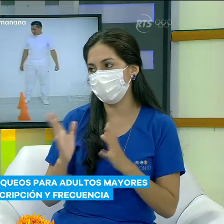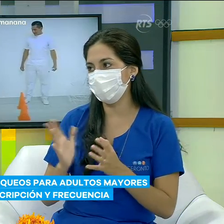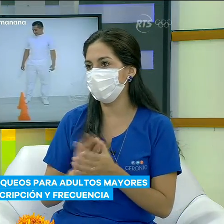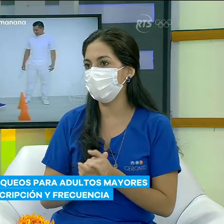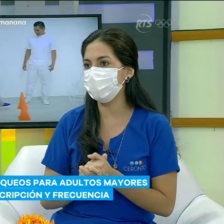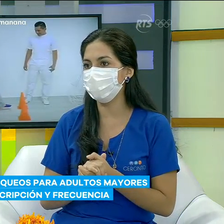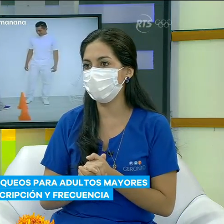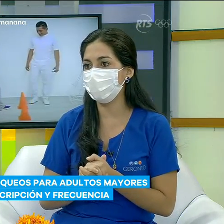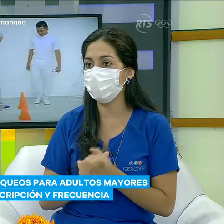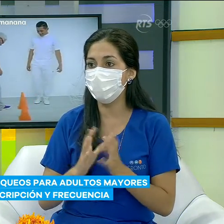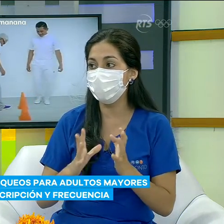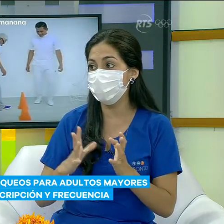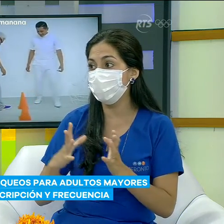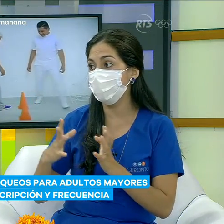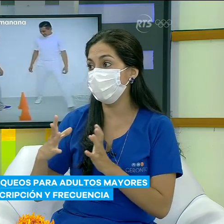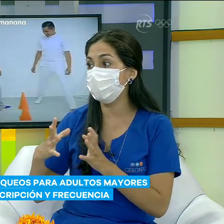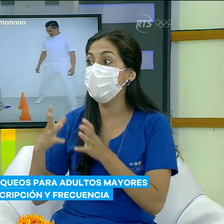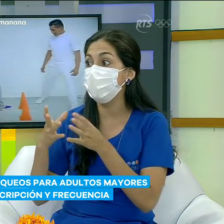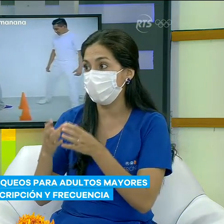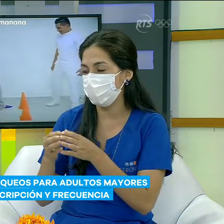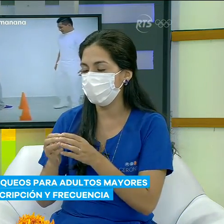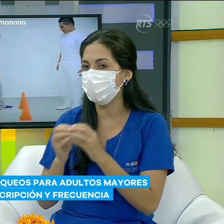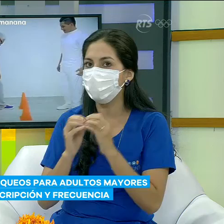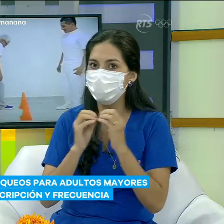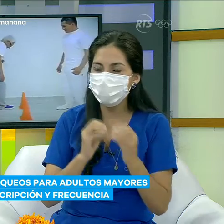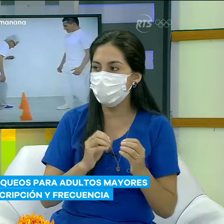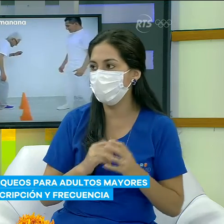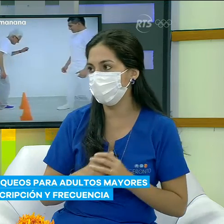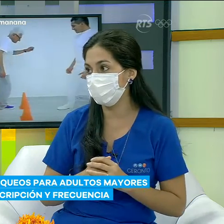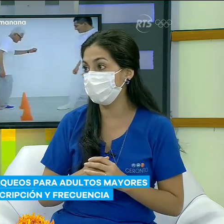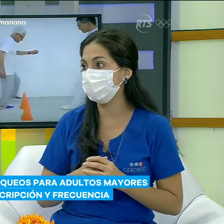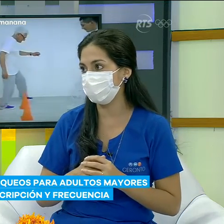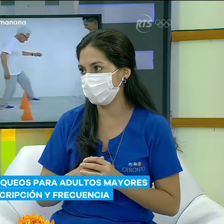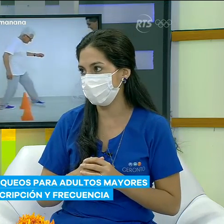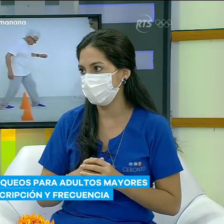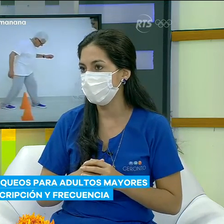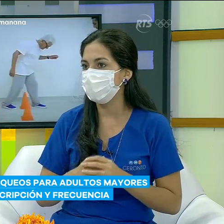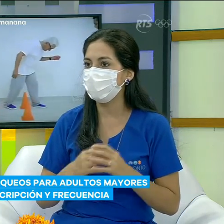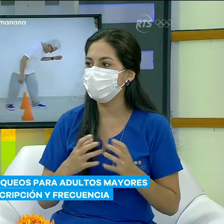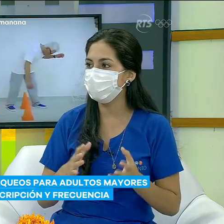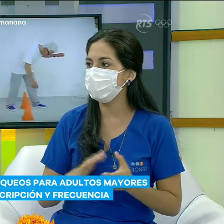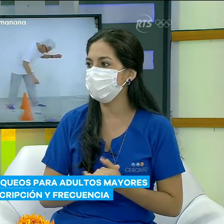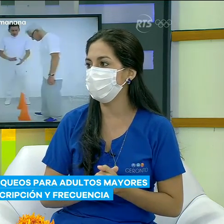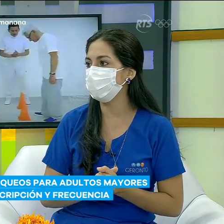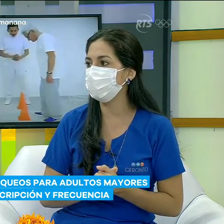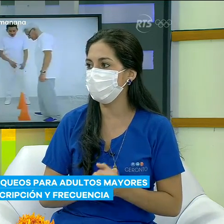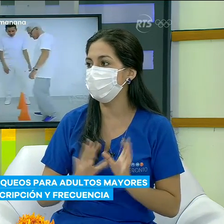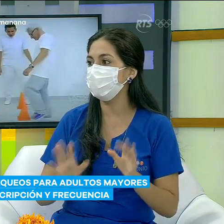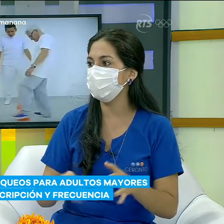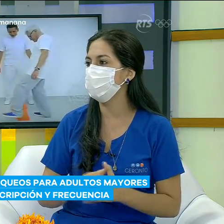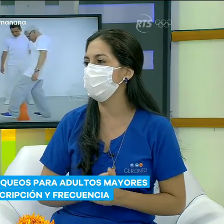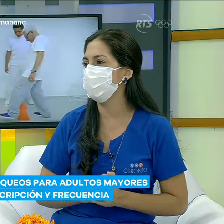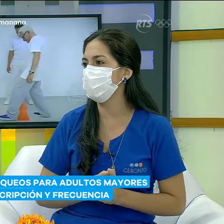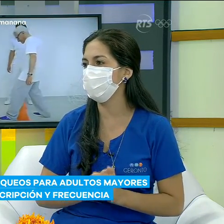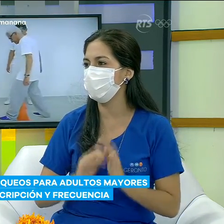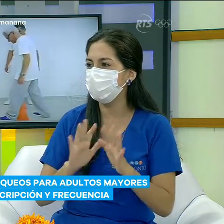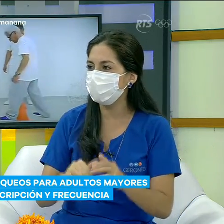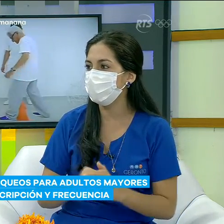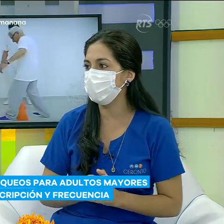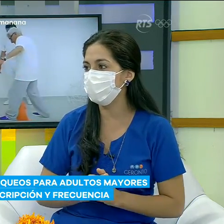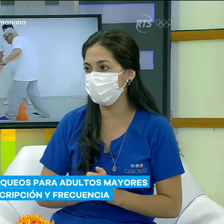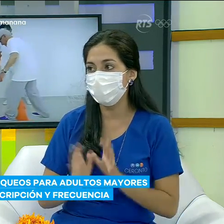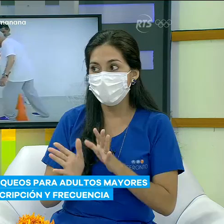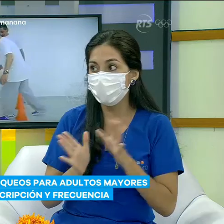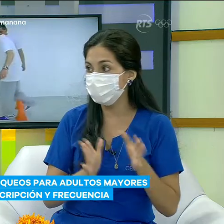como mencionábamos, como un niño en cuanto al cuidado, pero mucho ojo con no infantilizar. Porque a veces también decimos, no, es que se porta como un niño, se porta